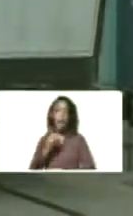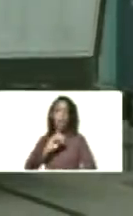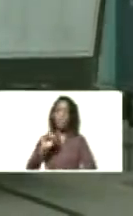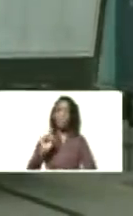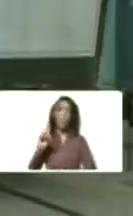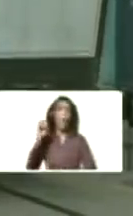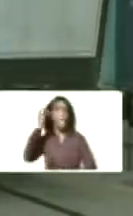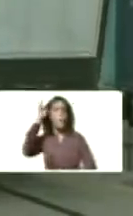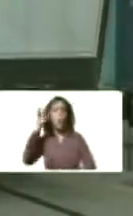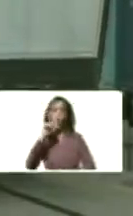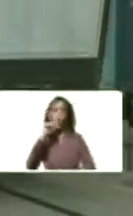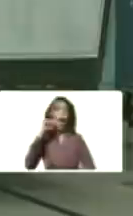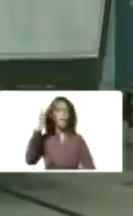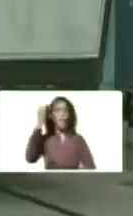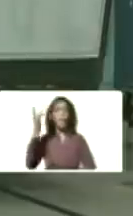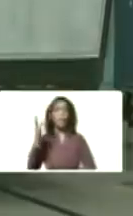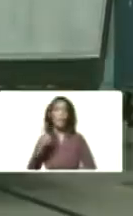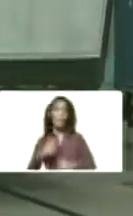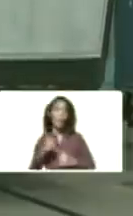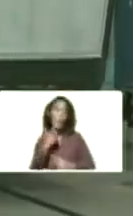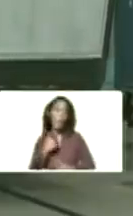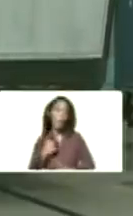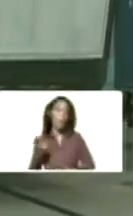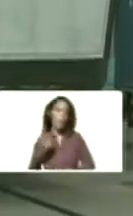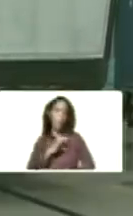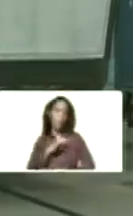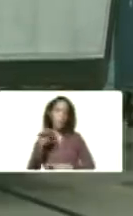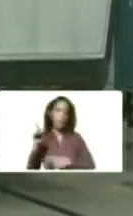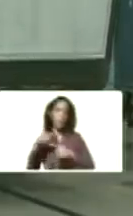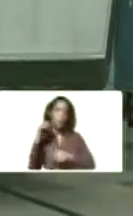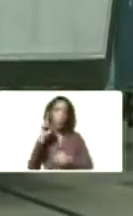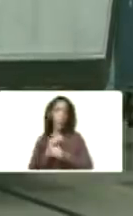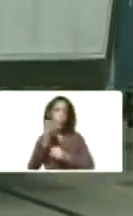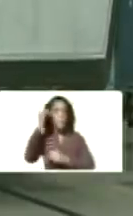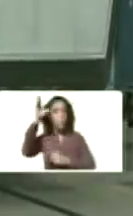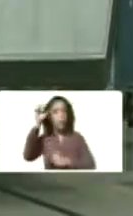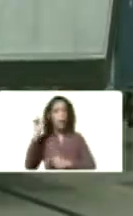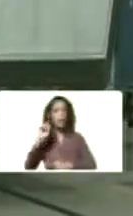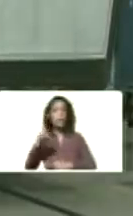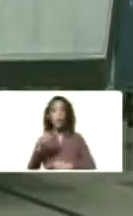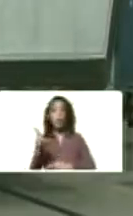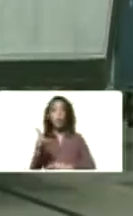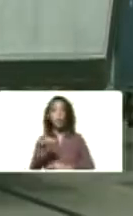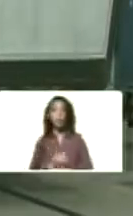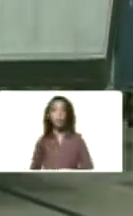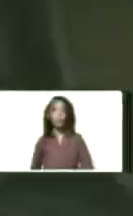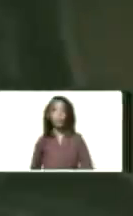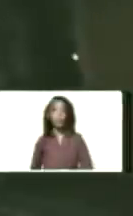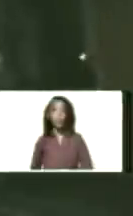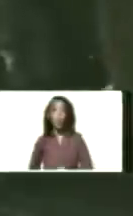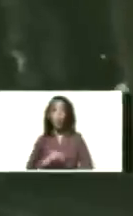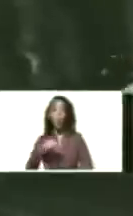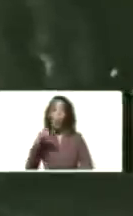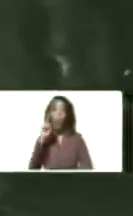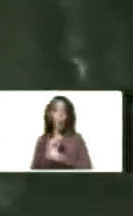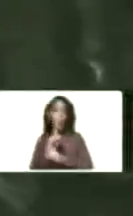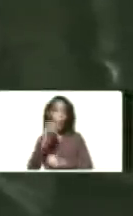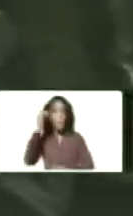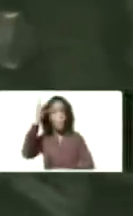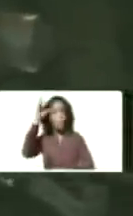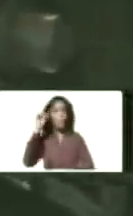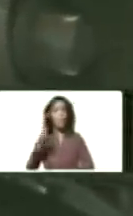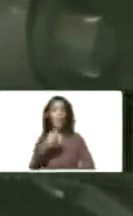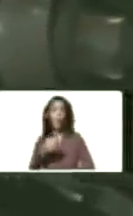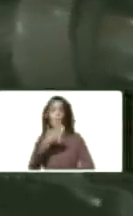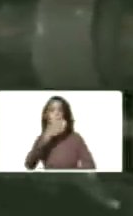teníamos la capacidad. Pues déjeme decirle, compañeros, que no solamente tenemos la capacidad, no solamente tenemos la capacidad, sino que lo